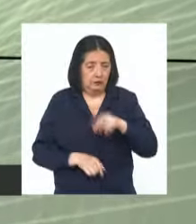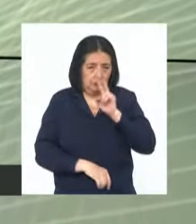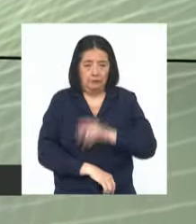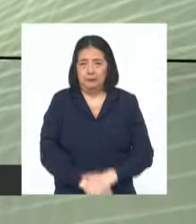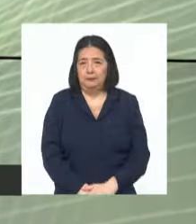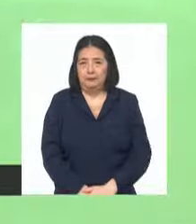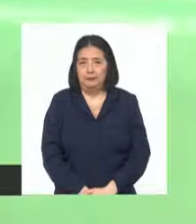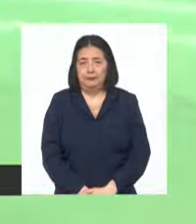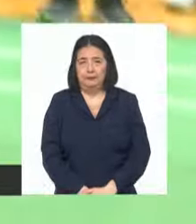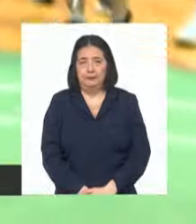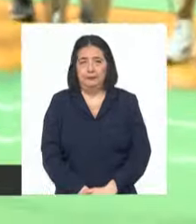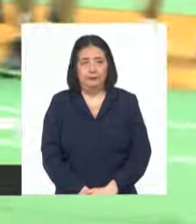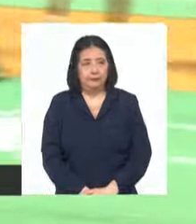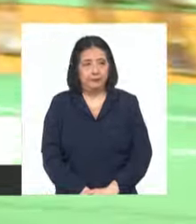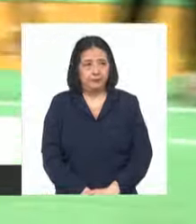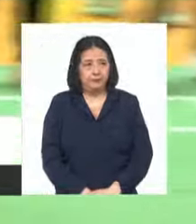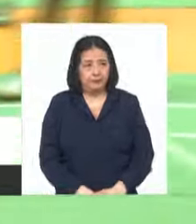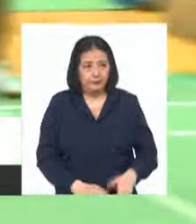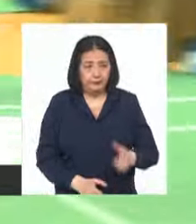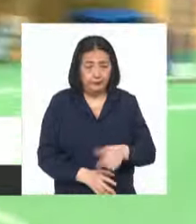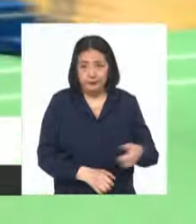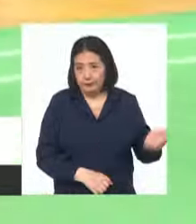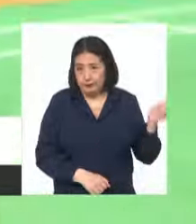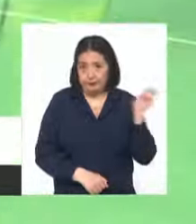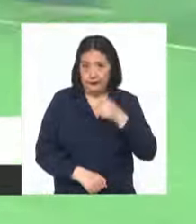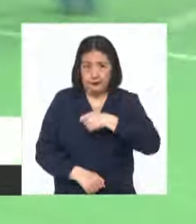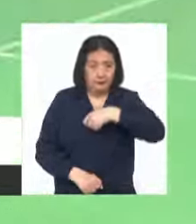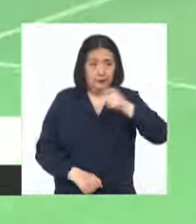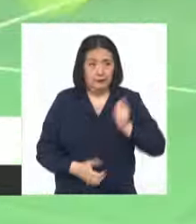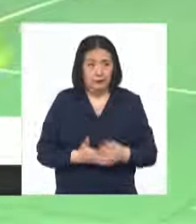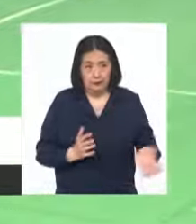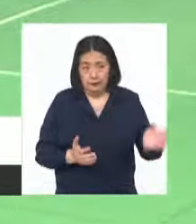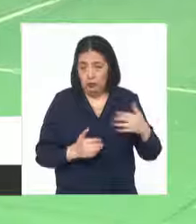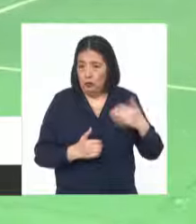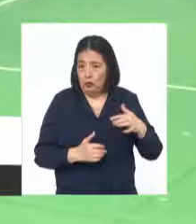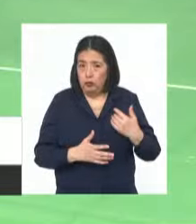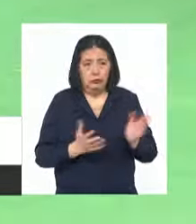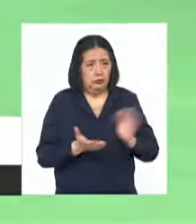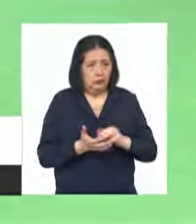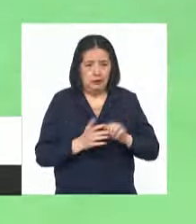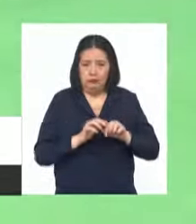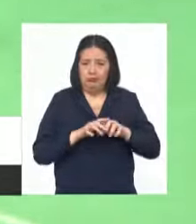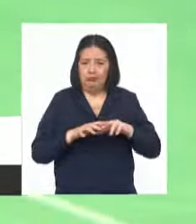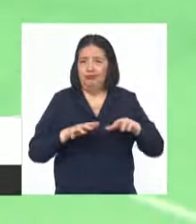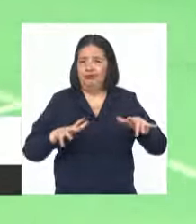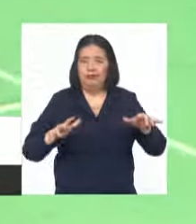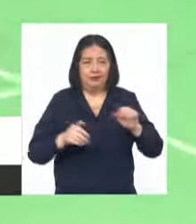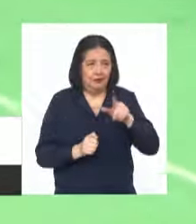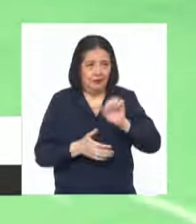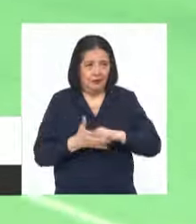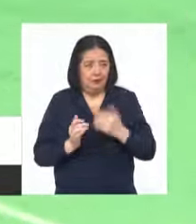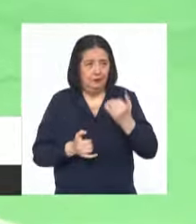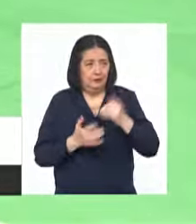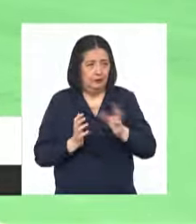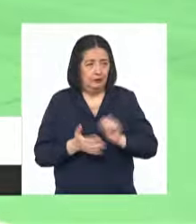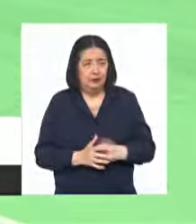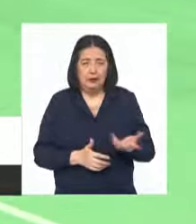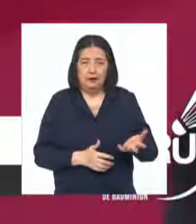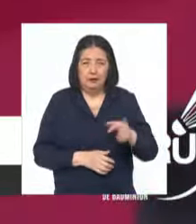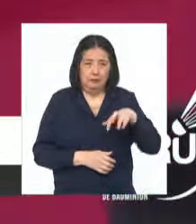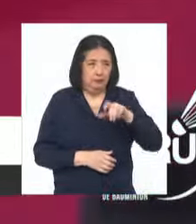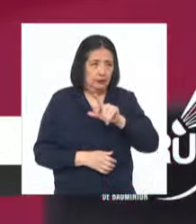país. El bádminton es uno de los deportes con mayor crecimiento en el Perú en los últimos años. Nombres como el